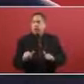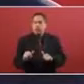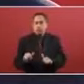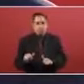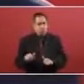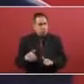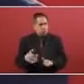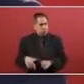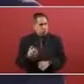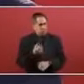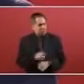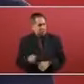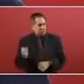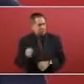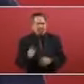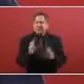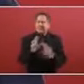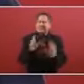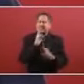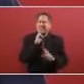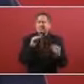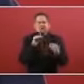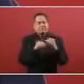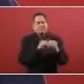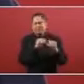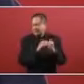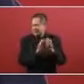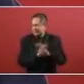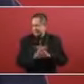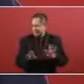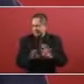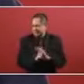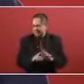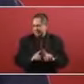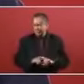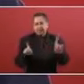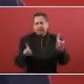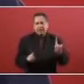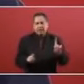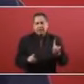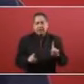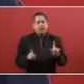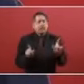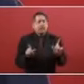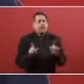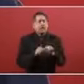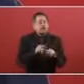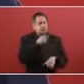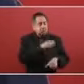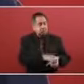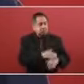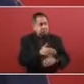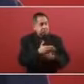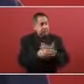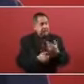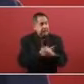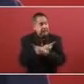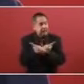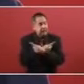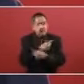Entonces, no es eso, es otra cosa. Es